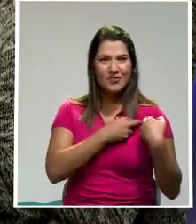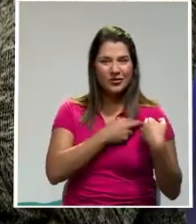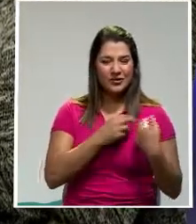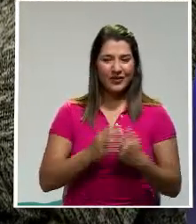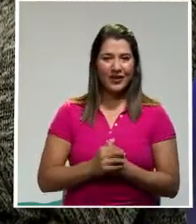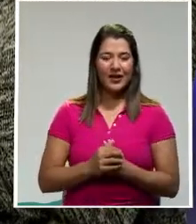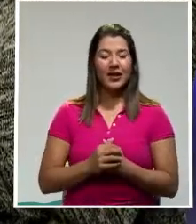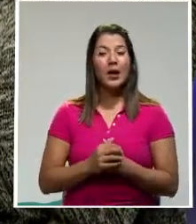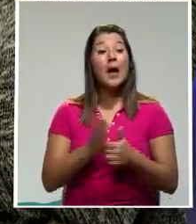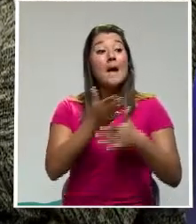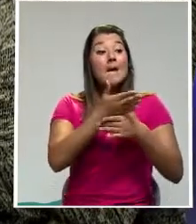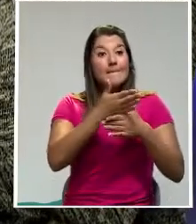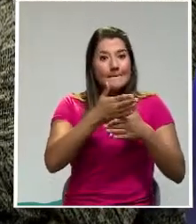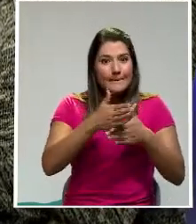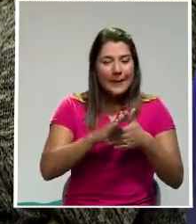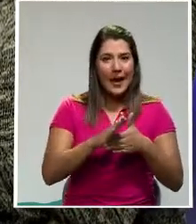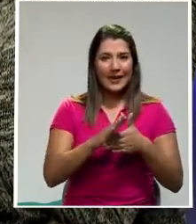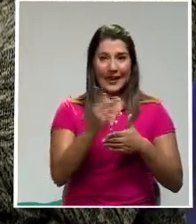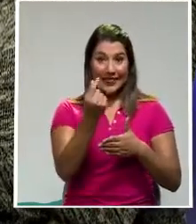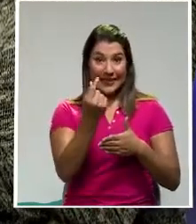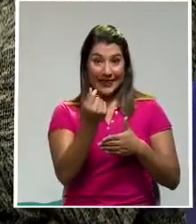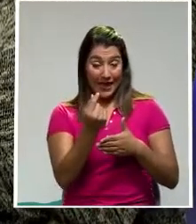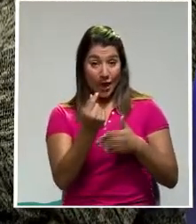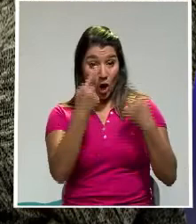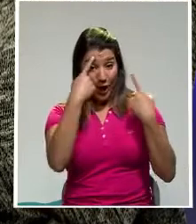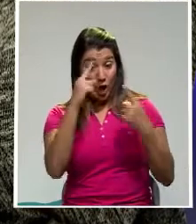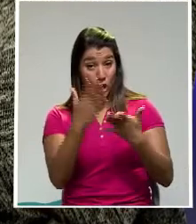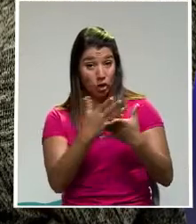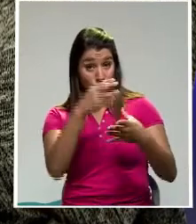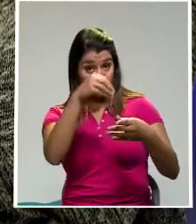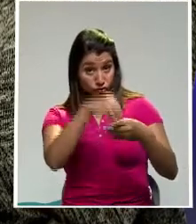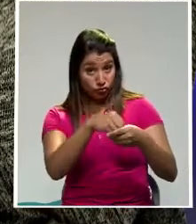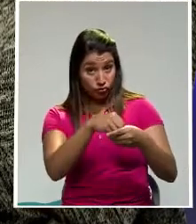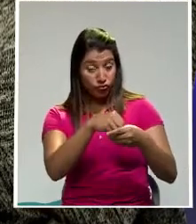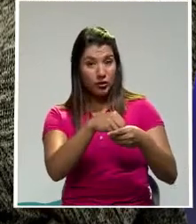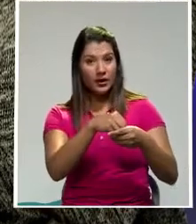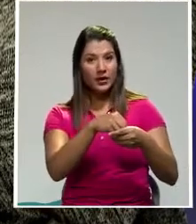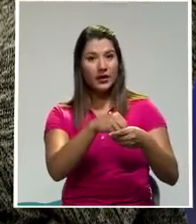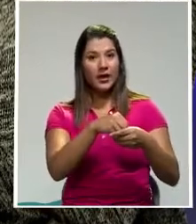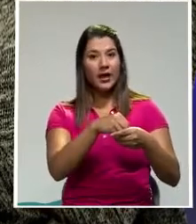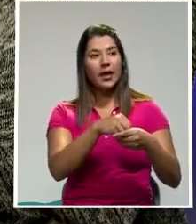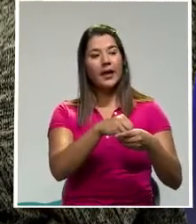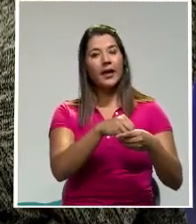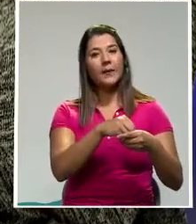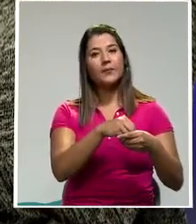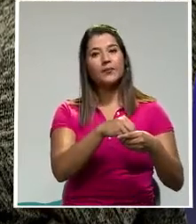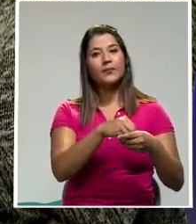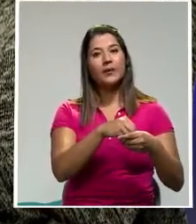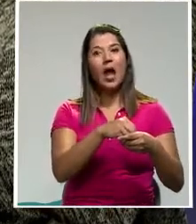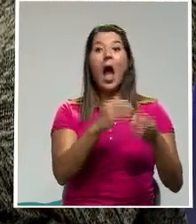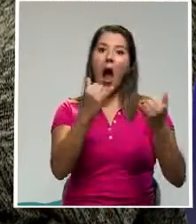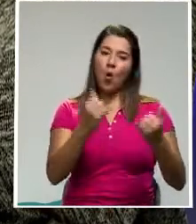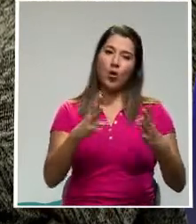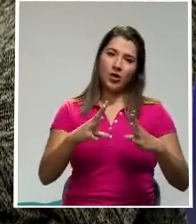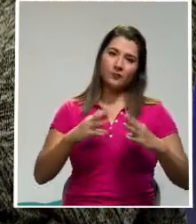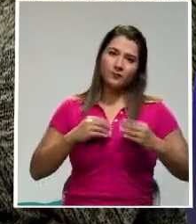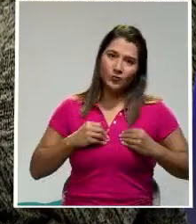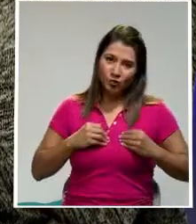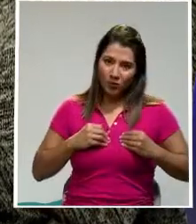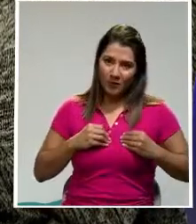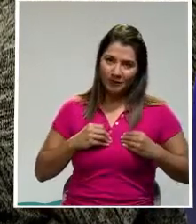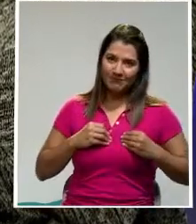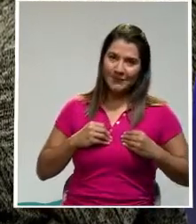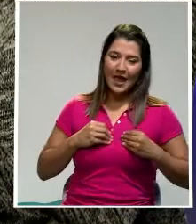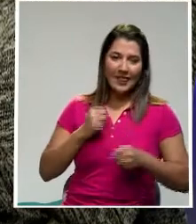Una parte de estos costos que el ICE se ahorra se trasladó a los empleados que tienen que trabajar desde su casa, que tienen que